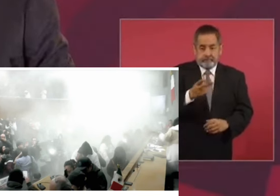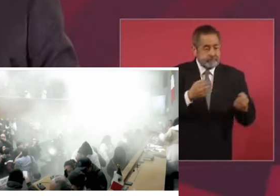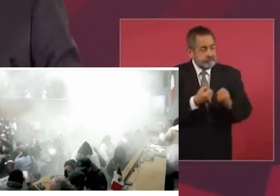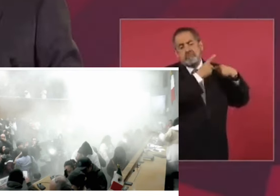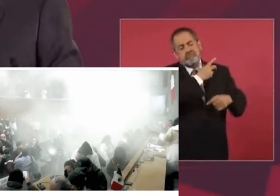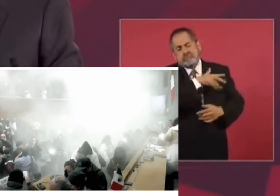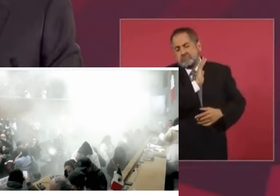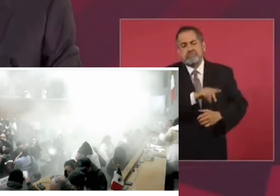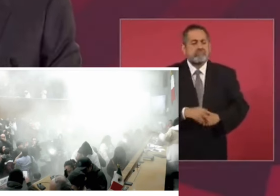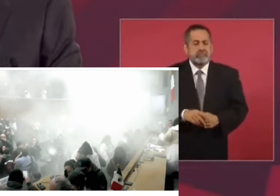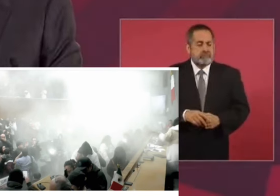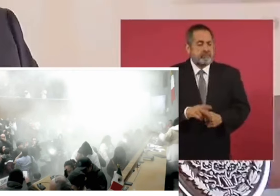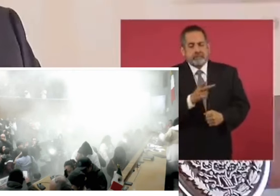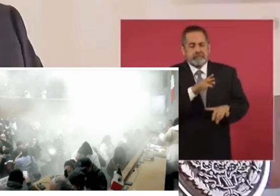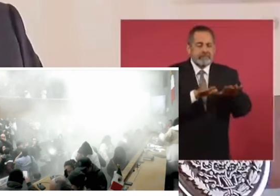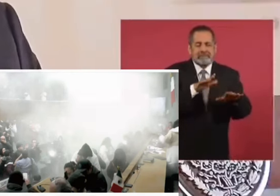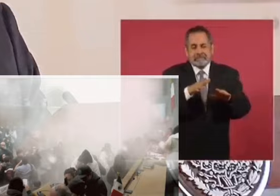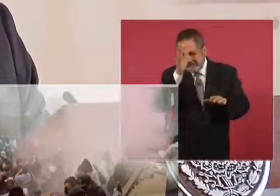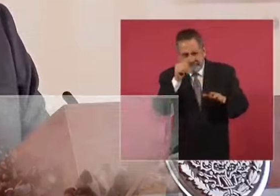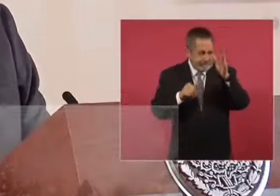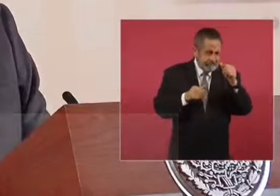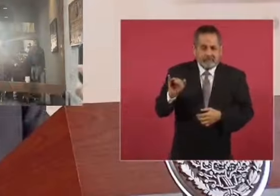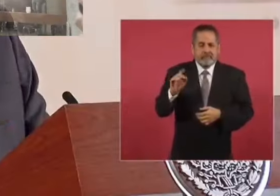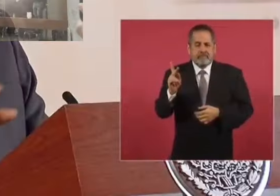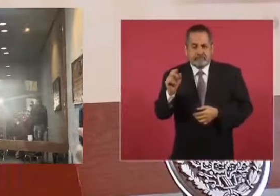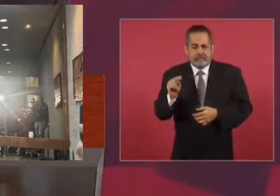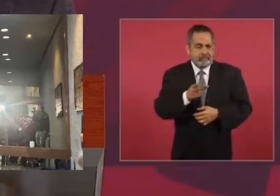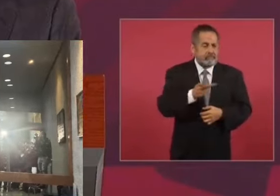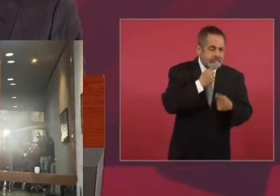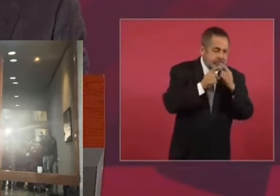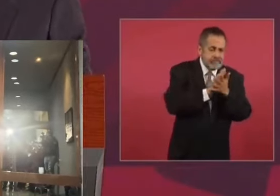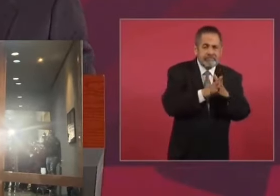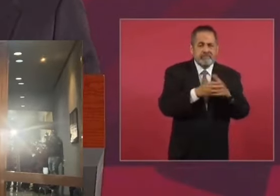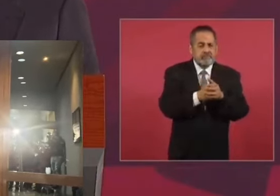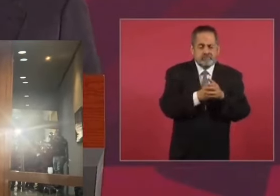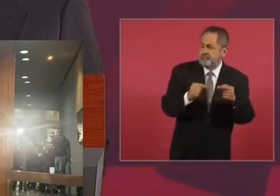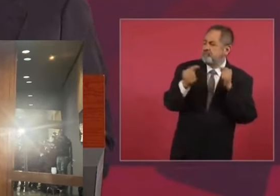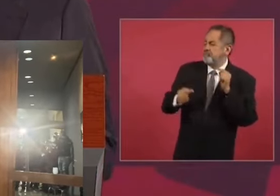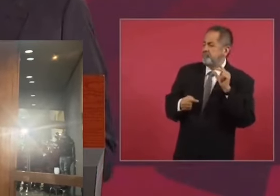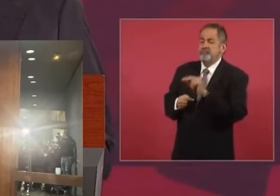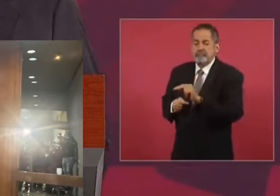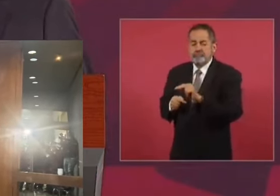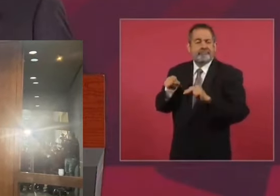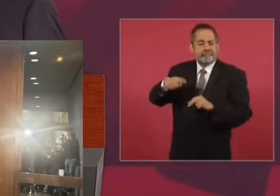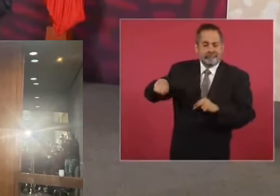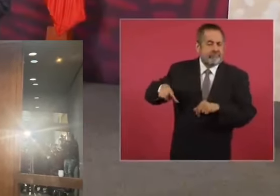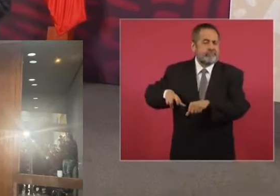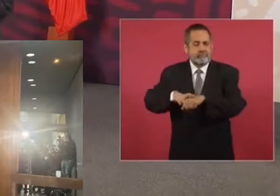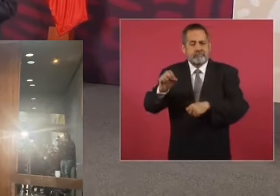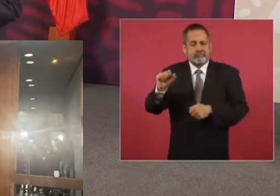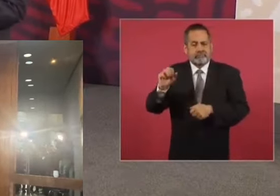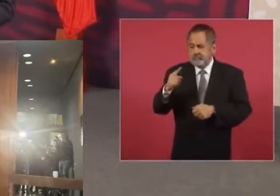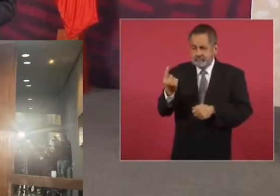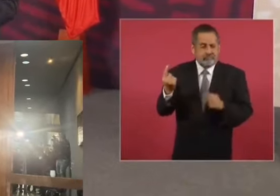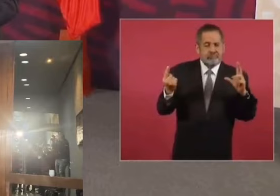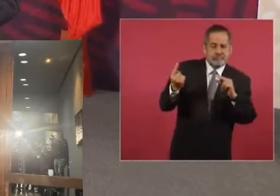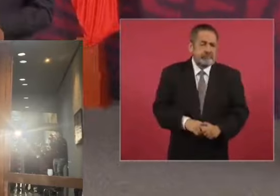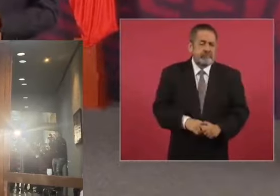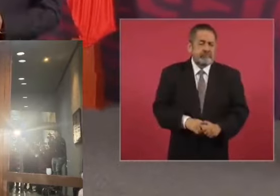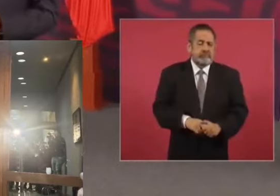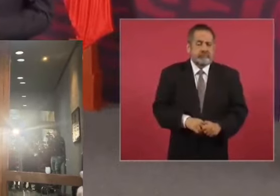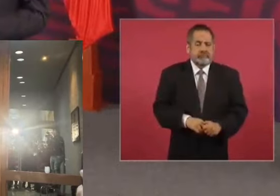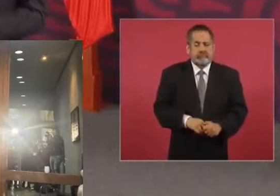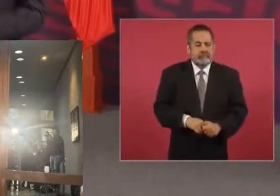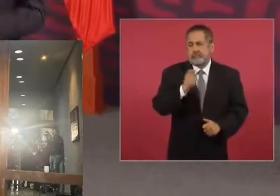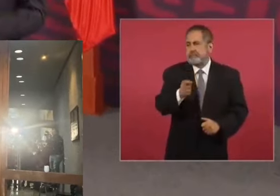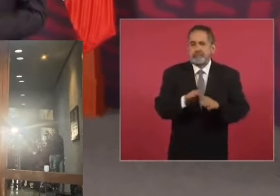atrás. Se han puesto de acuerdo ahí, el PRI y el PAN, para oponerse al gobernador Samuel García, de tiempo atrás,